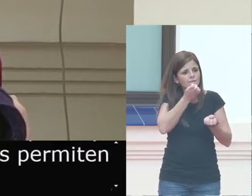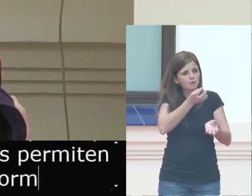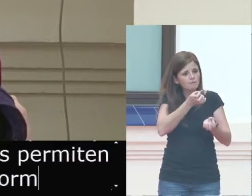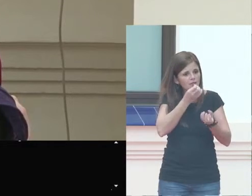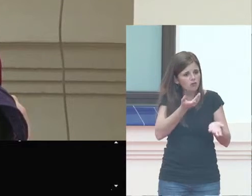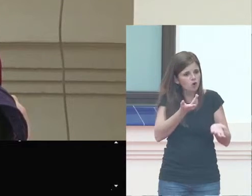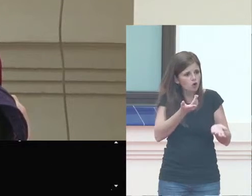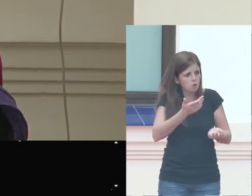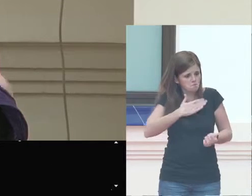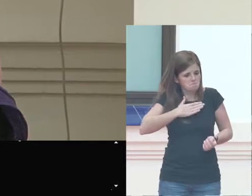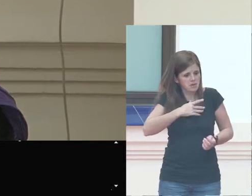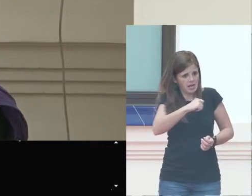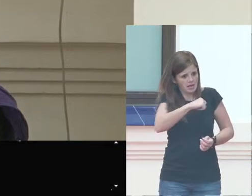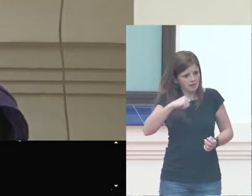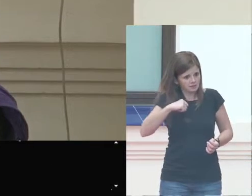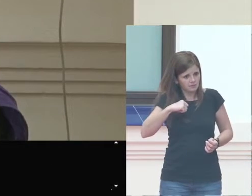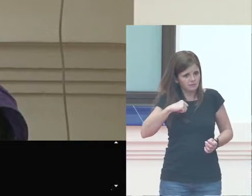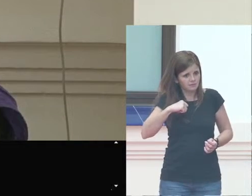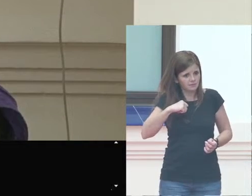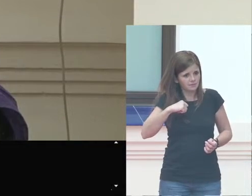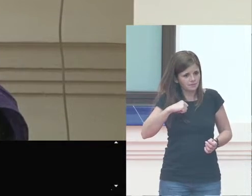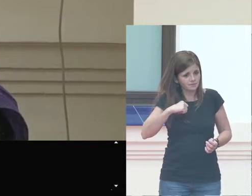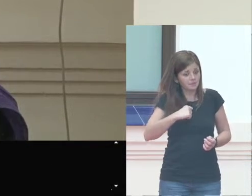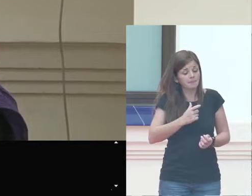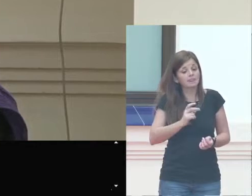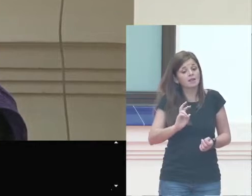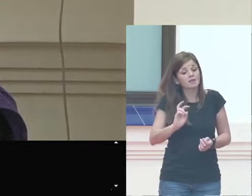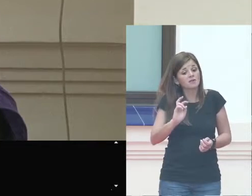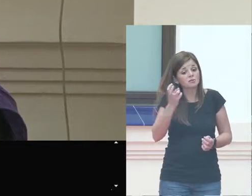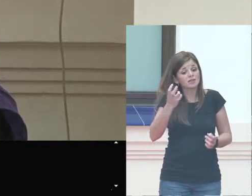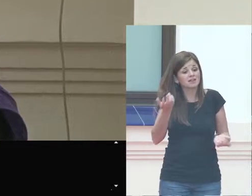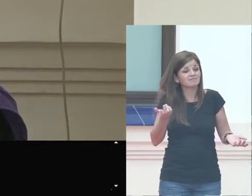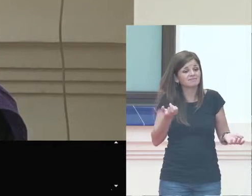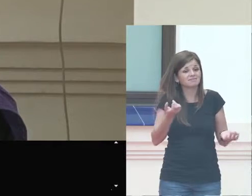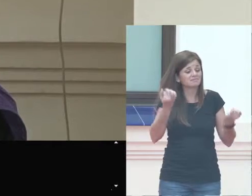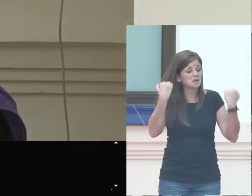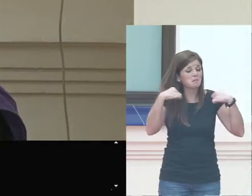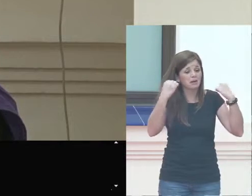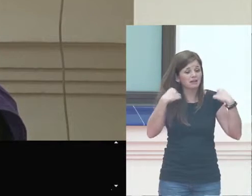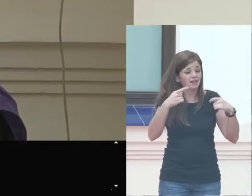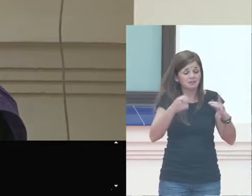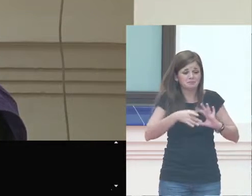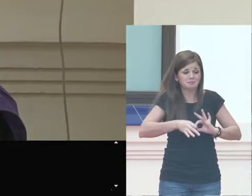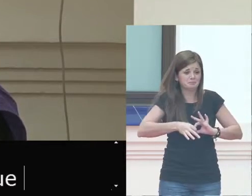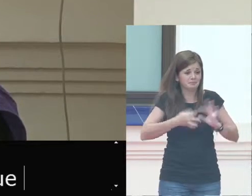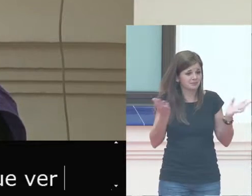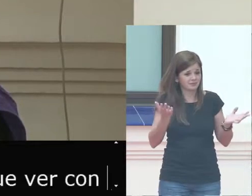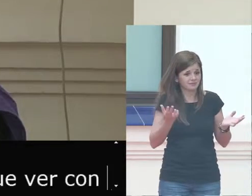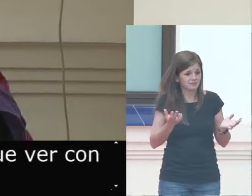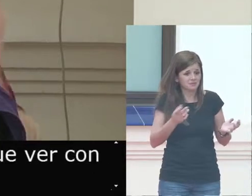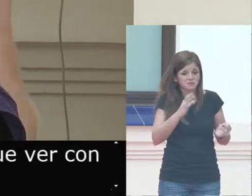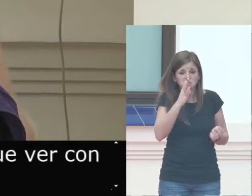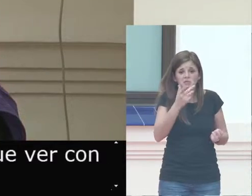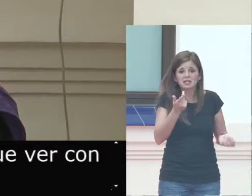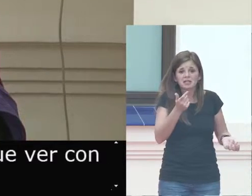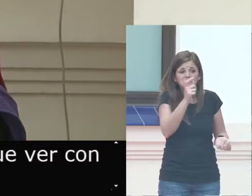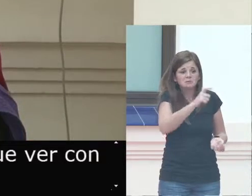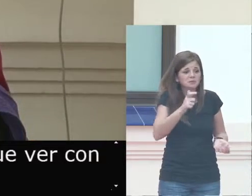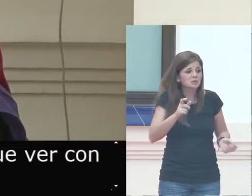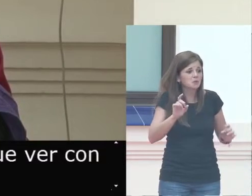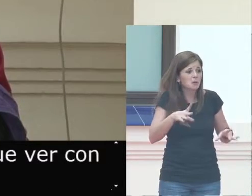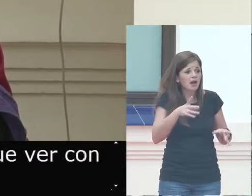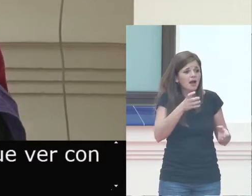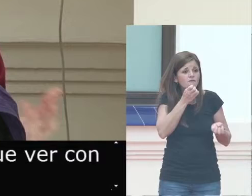sobre nosotros. Y hay prácticas que no tienen nada que ver con eso, que la gente